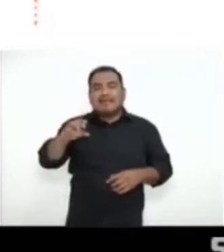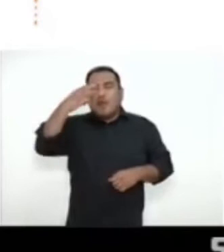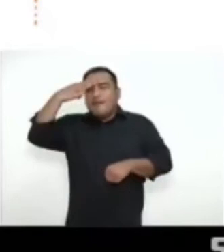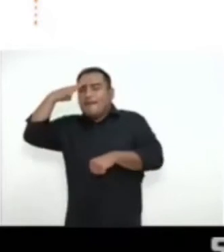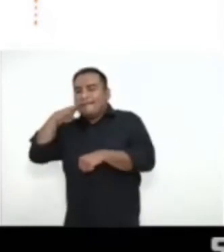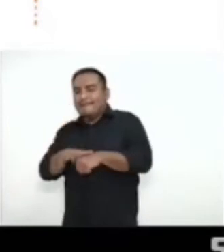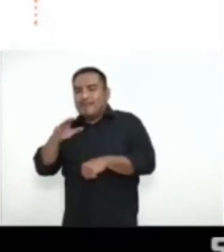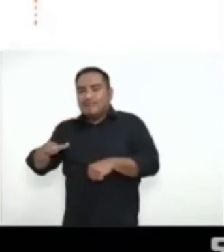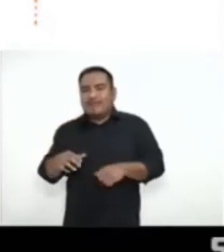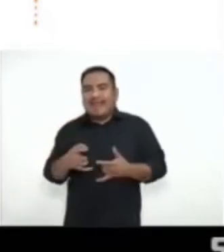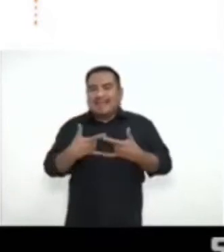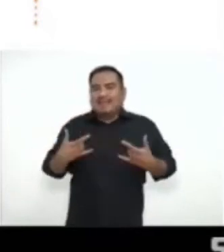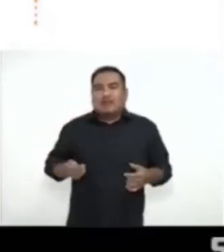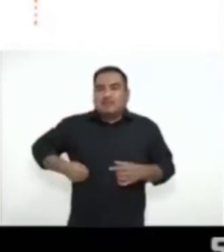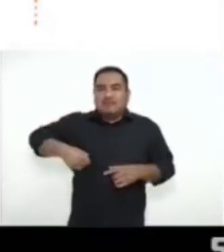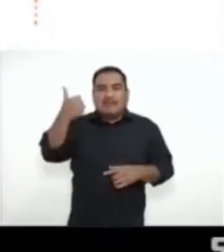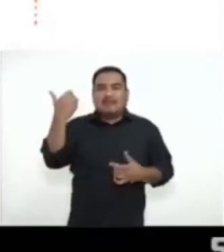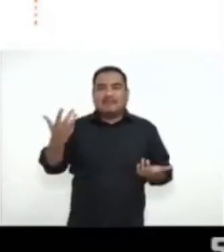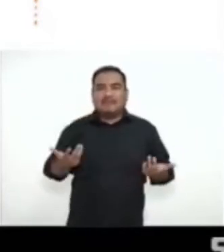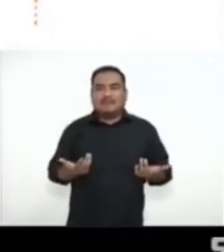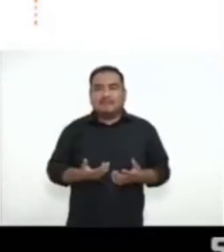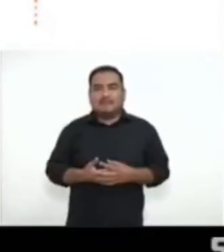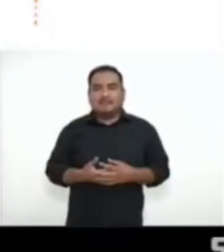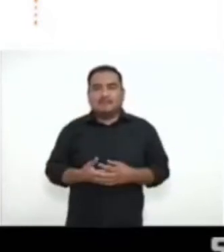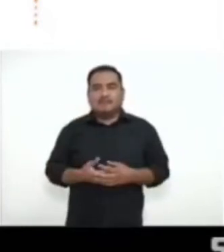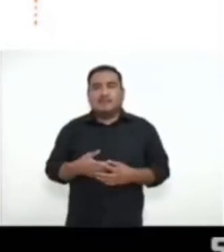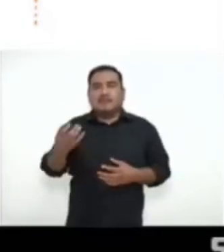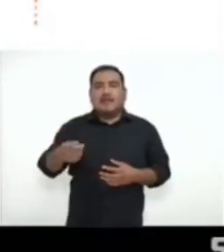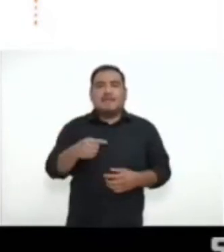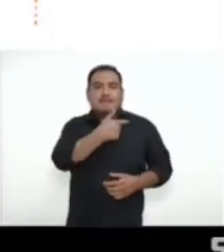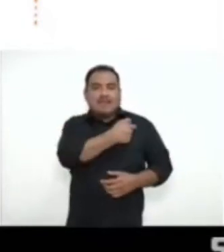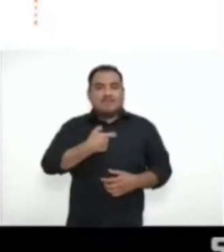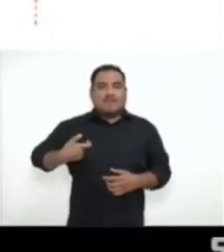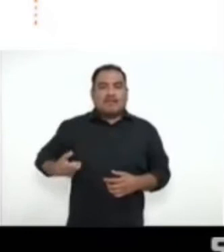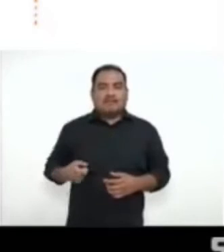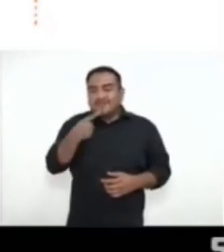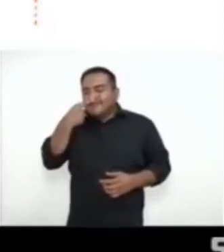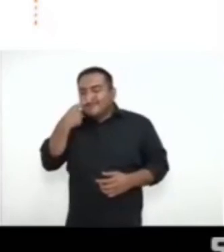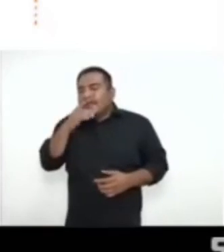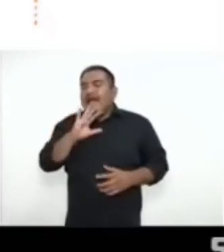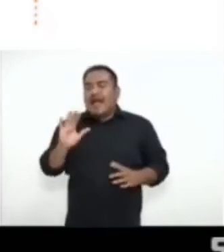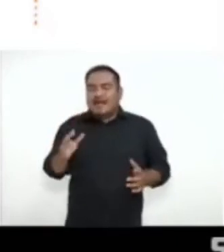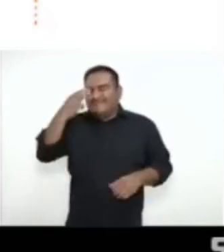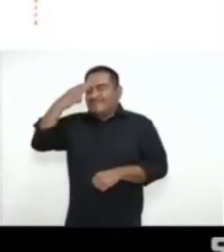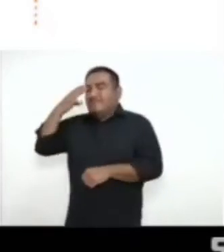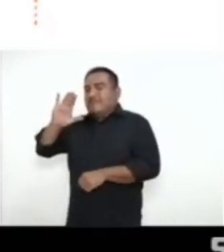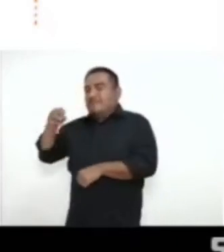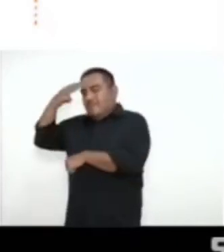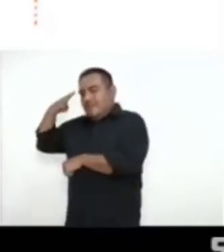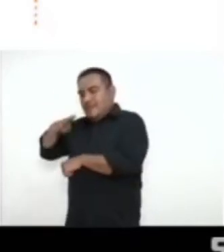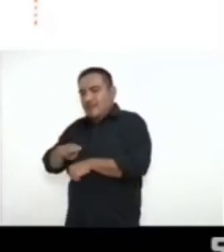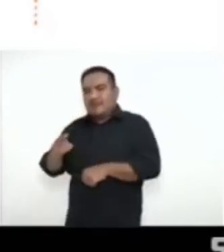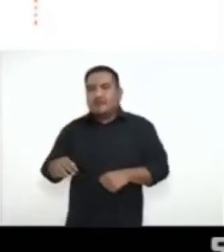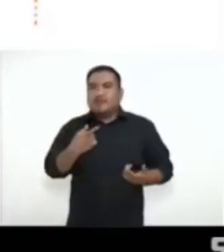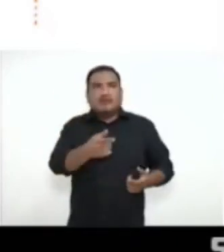de nuestra historia. ¿Cuántas veces cuando olemos un perfume nos decimos, ah, mira, huele a agua salvaje